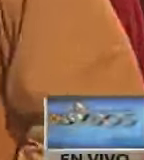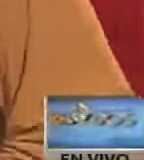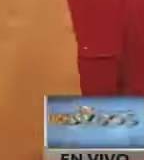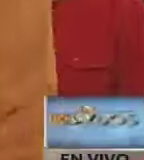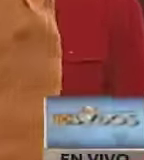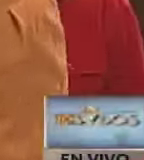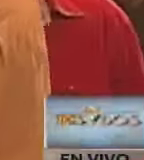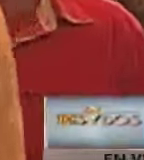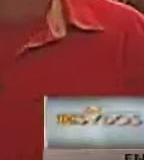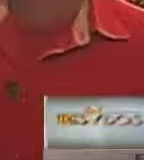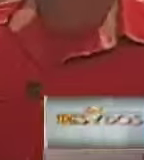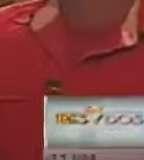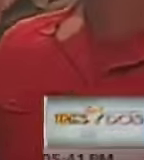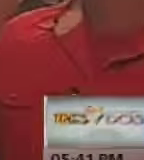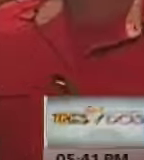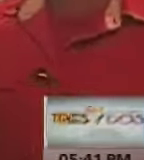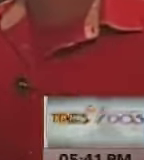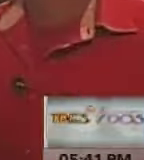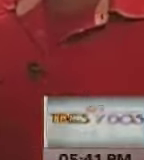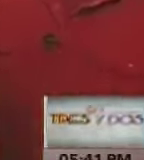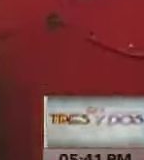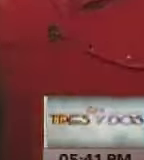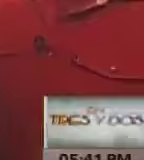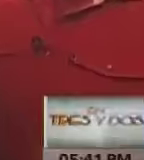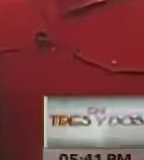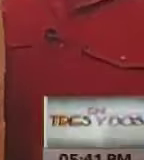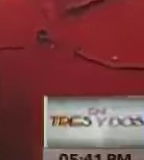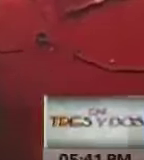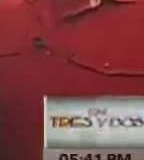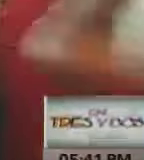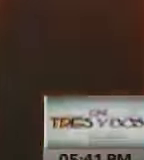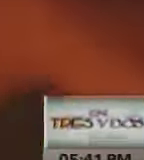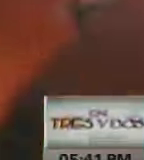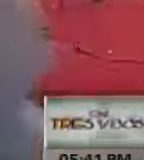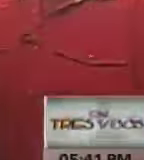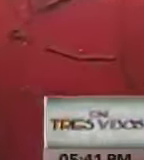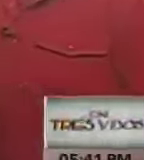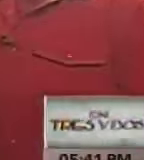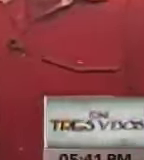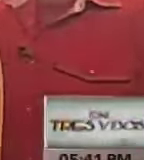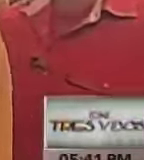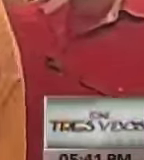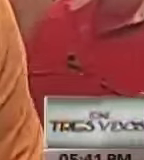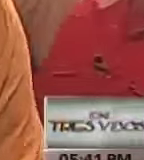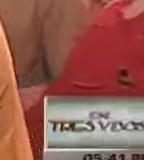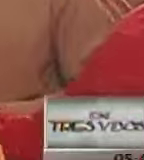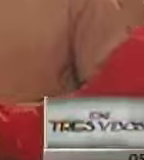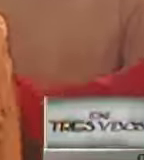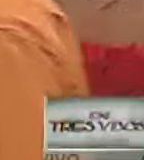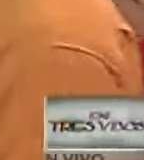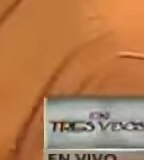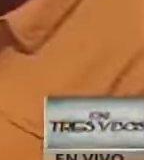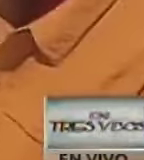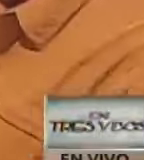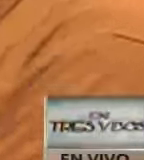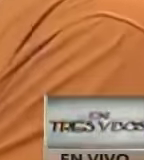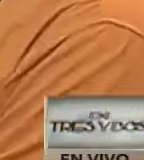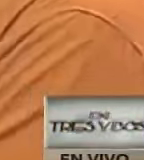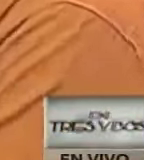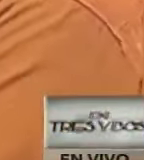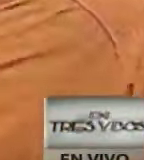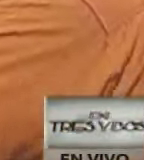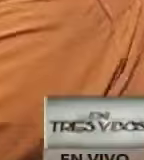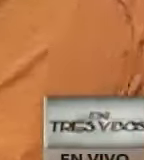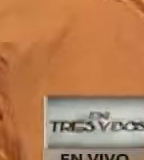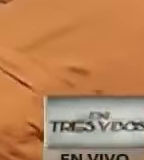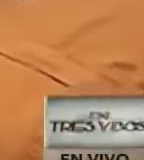Usuarios del sistema bolivariano de comunicación e información. Vamos a conversar con parte de las personas que en